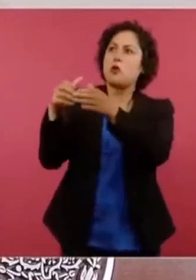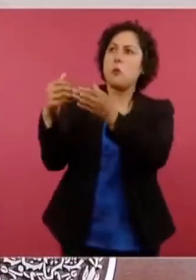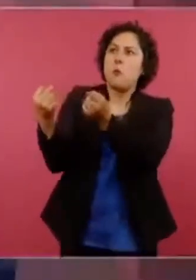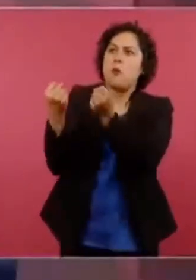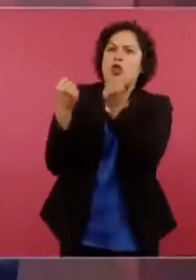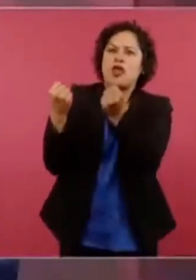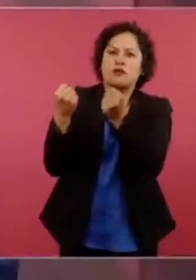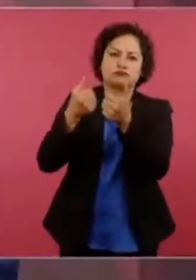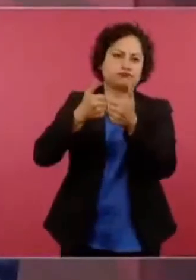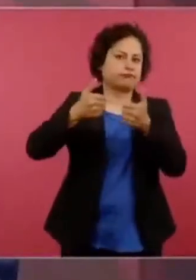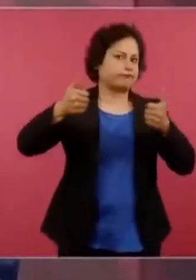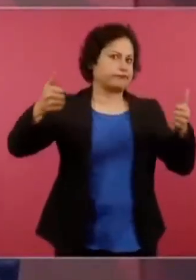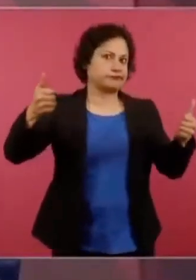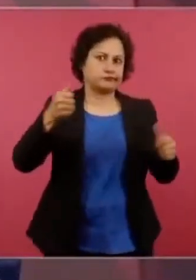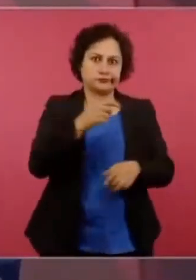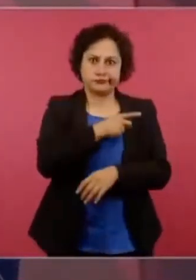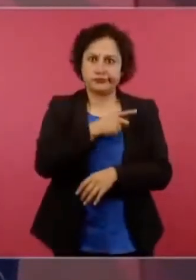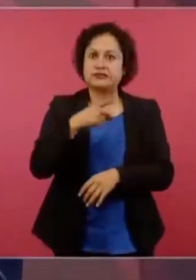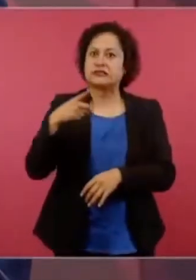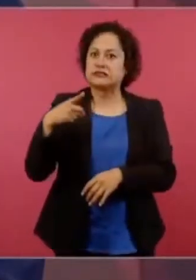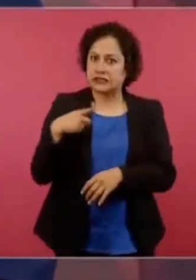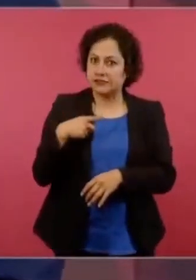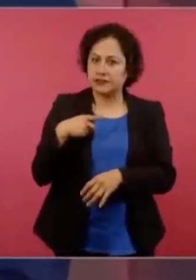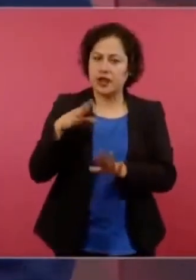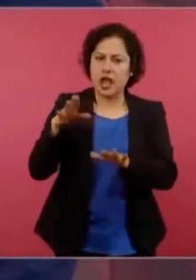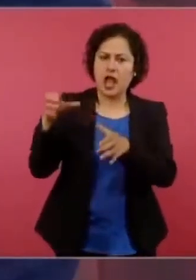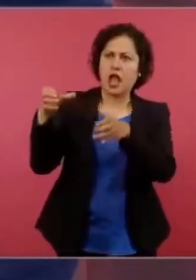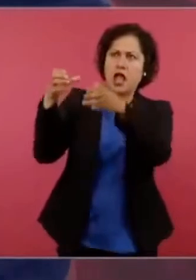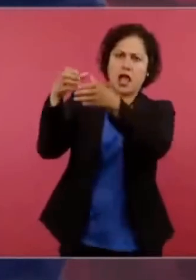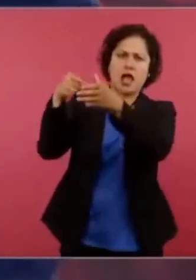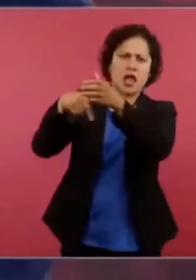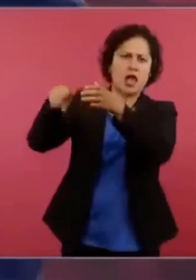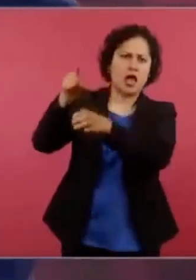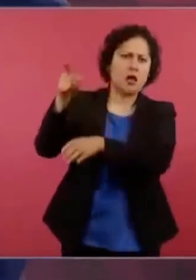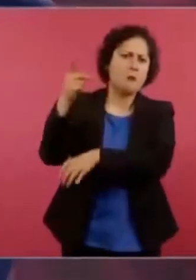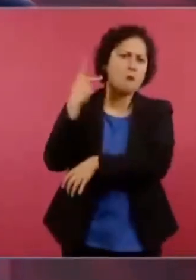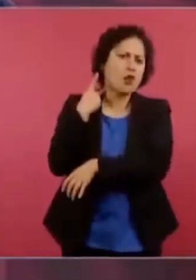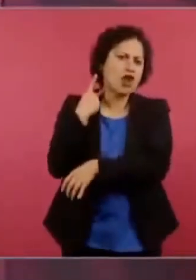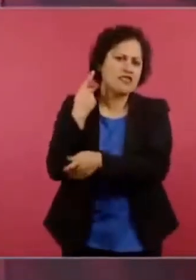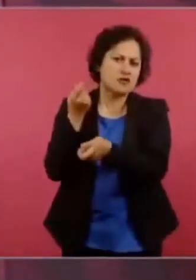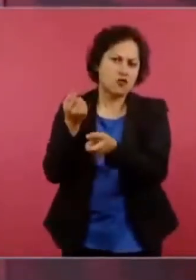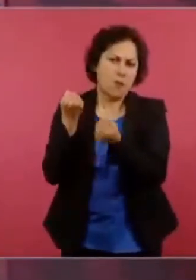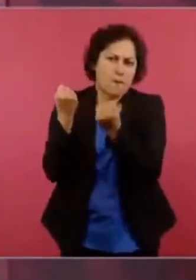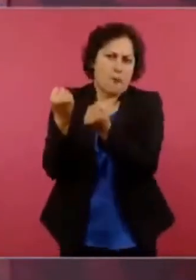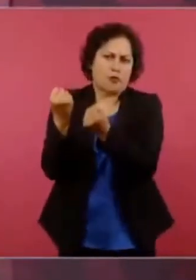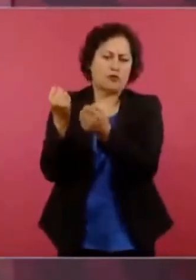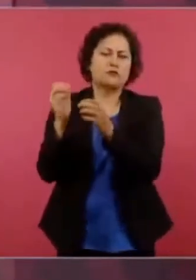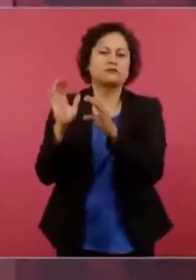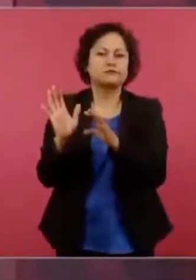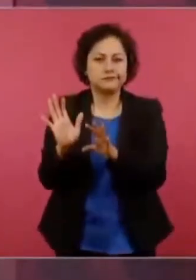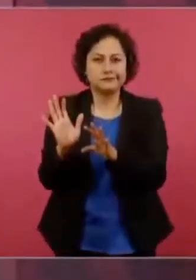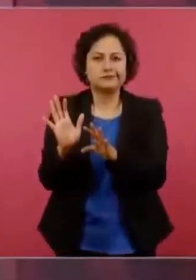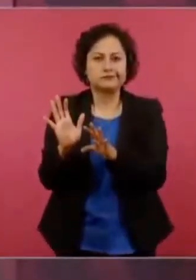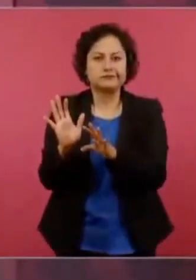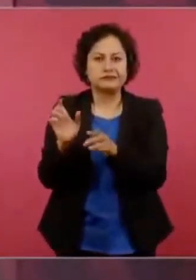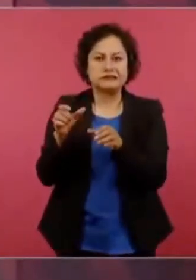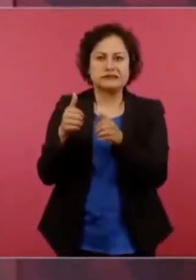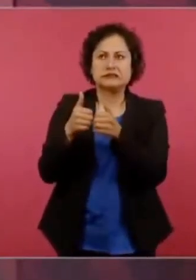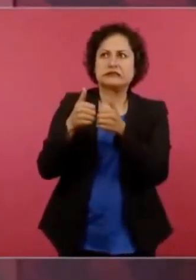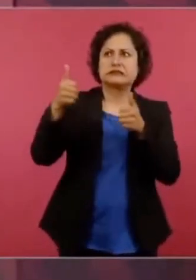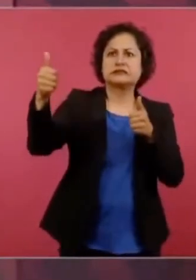político, y lo más cercano que se pueda al pueblo.